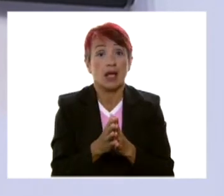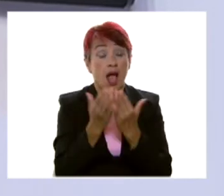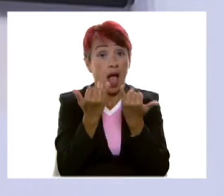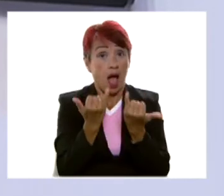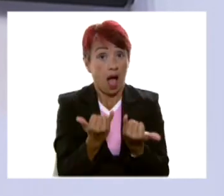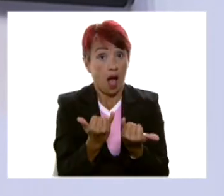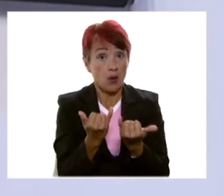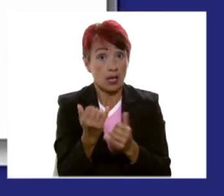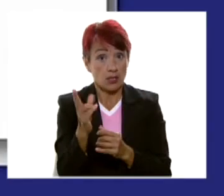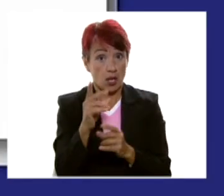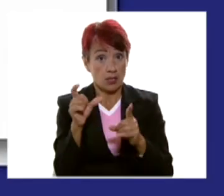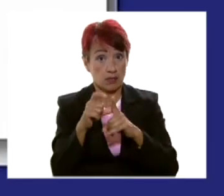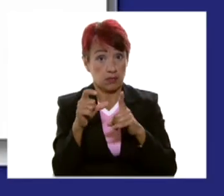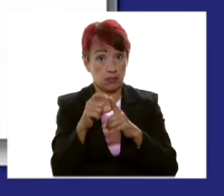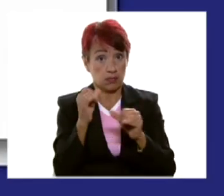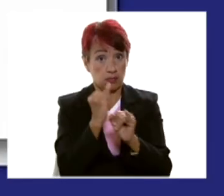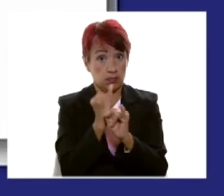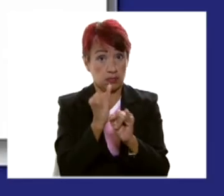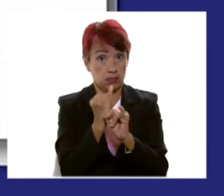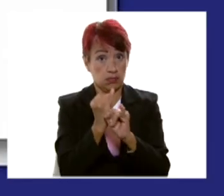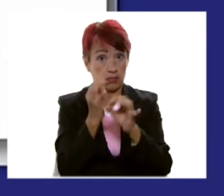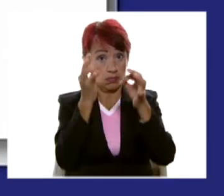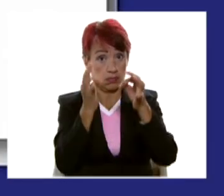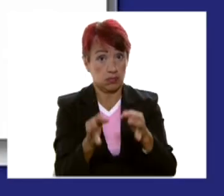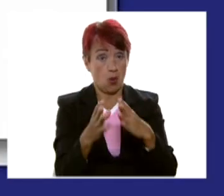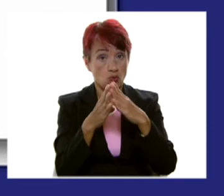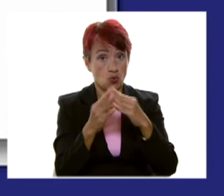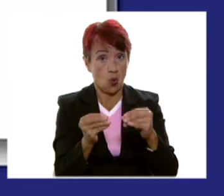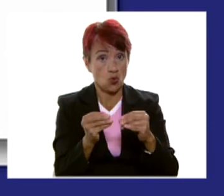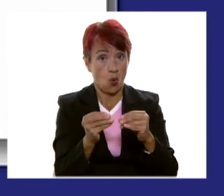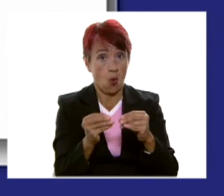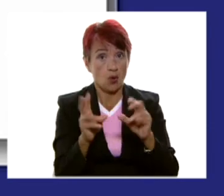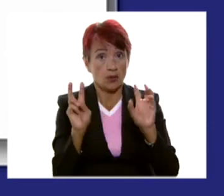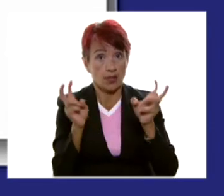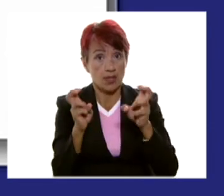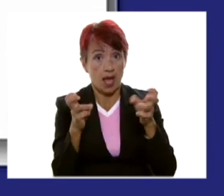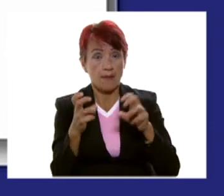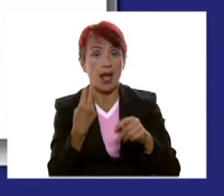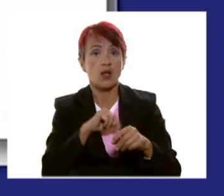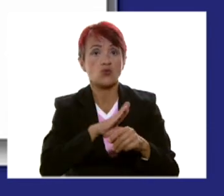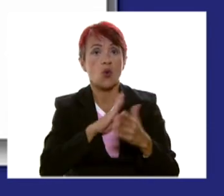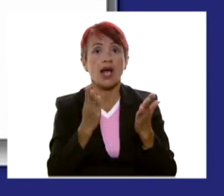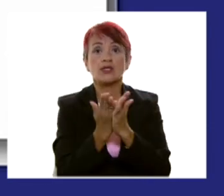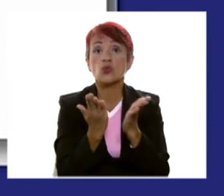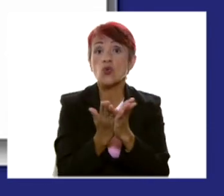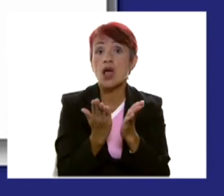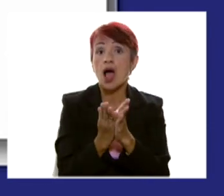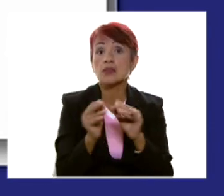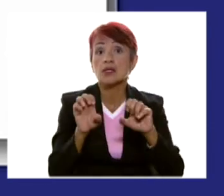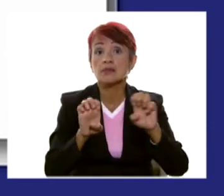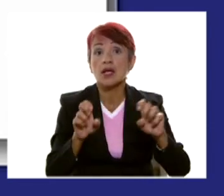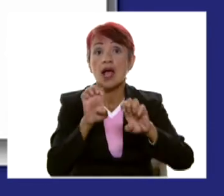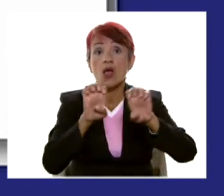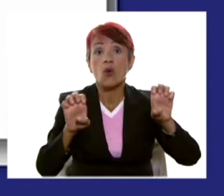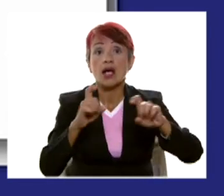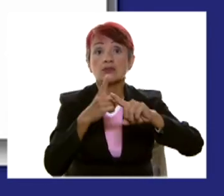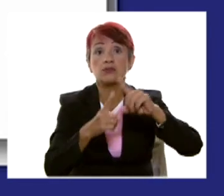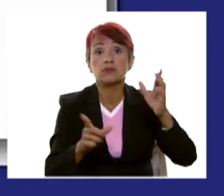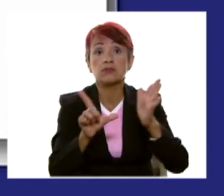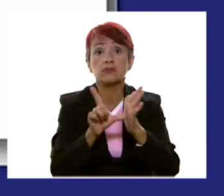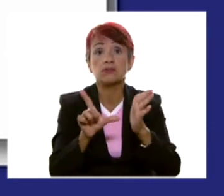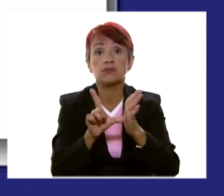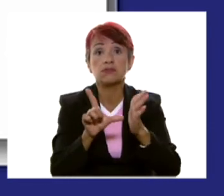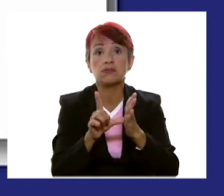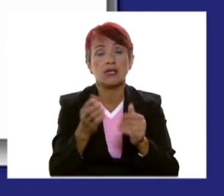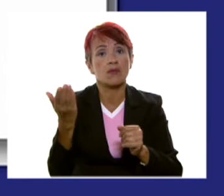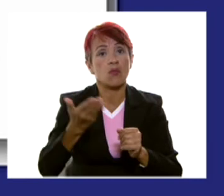El uso de las redes sociales y su impacto. Esto es un tema que seguramente para todos los estudiantes en el nivel de media les va a gustar, ya que esto es